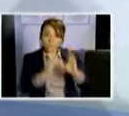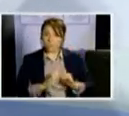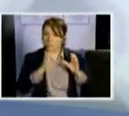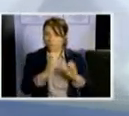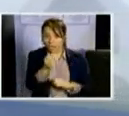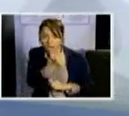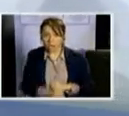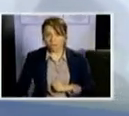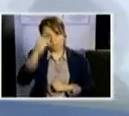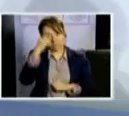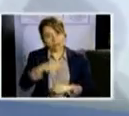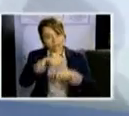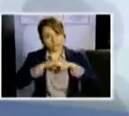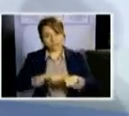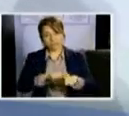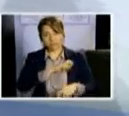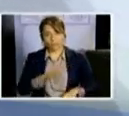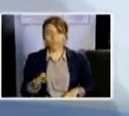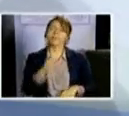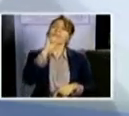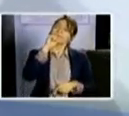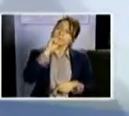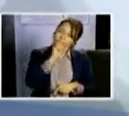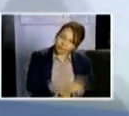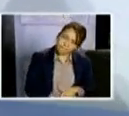una economía baja en carbono,